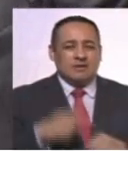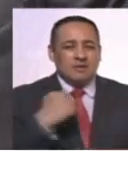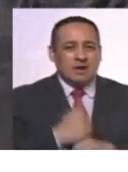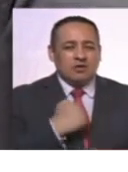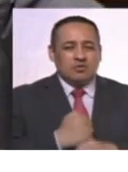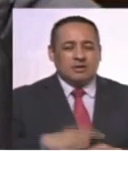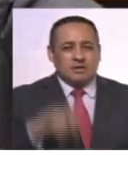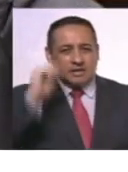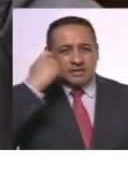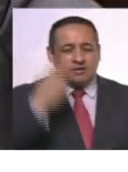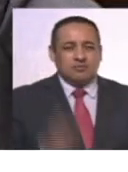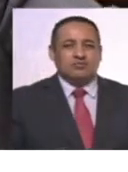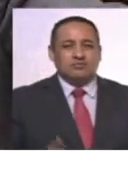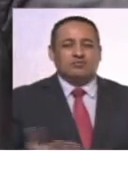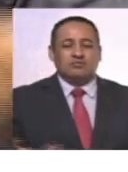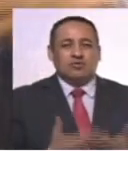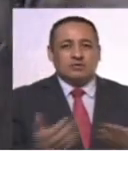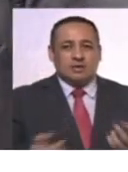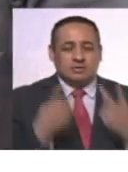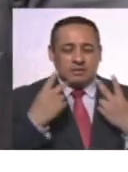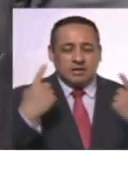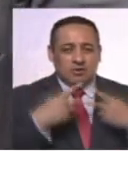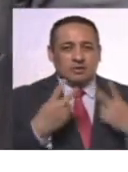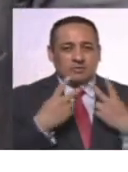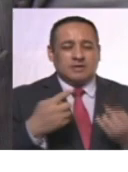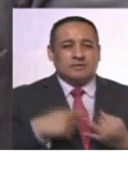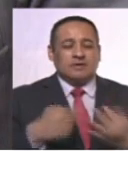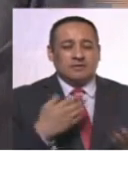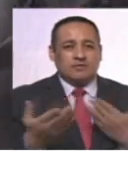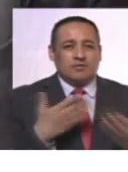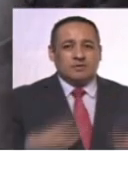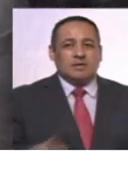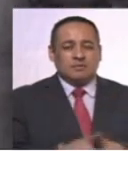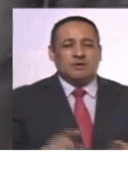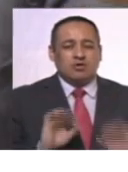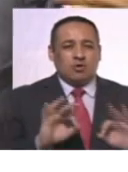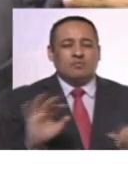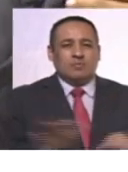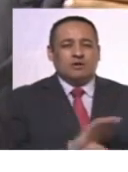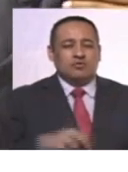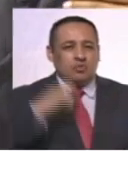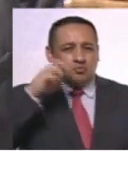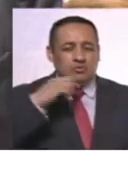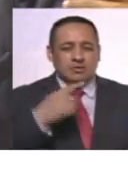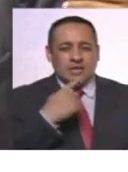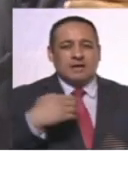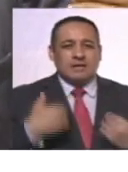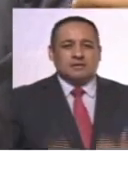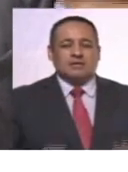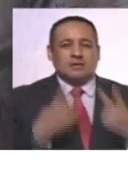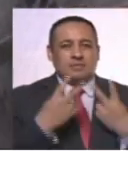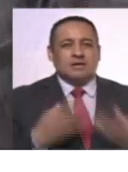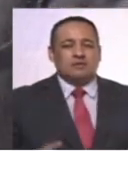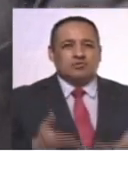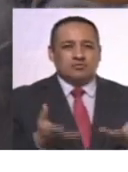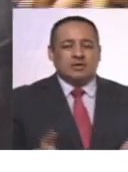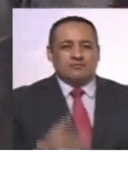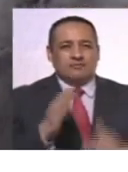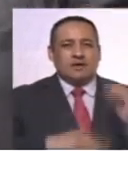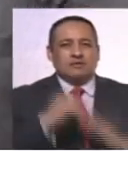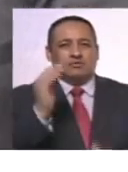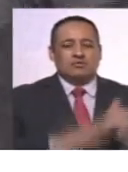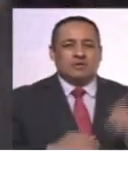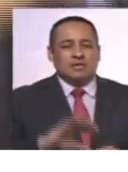de los ingenieros? ¿No es que ahora hay diferentes formas? Ya suficiente Puno también está cansado de que nos hayan puesto infraestructuras